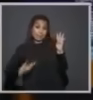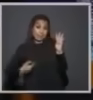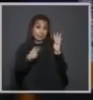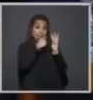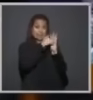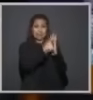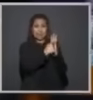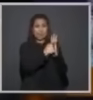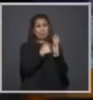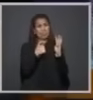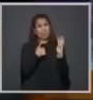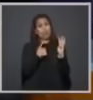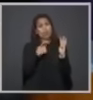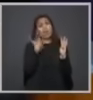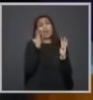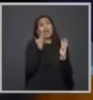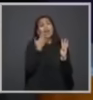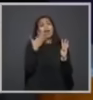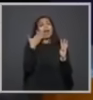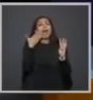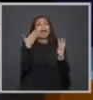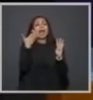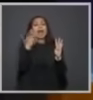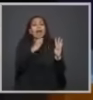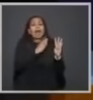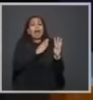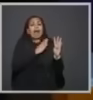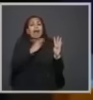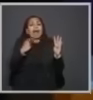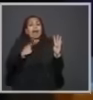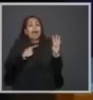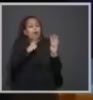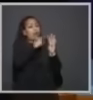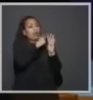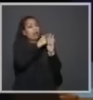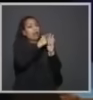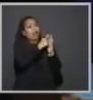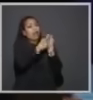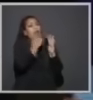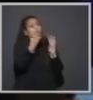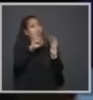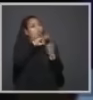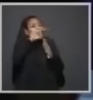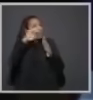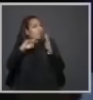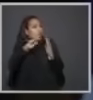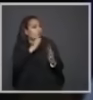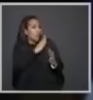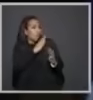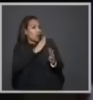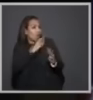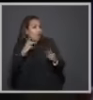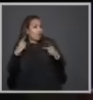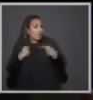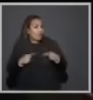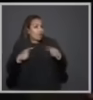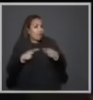de ser buena gente. O sea, todos somos buena gente si nuestros vecinos nos